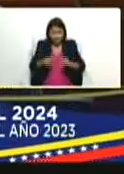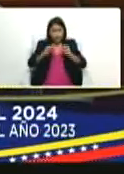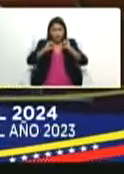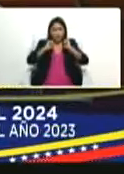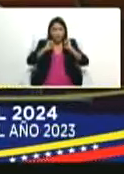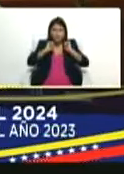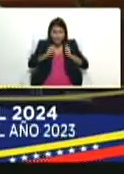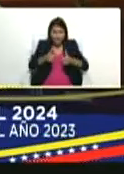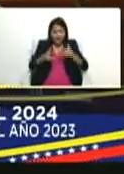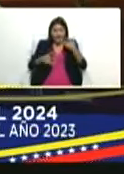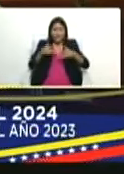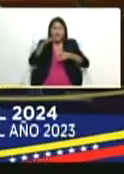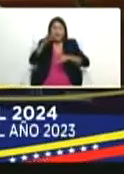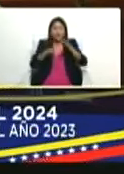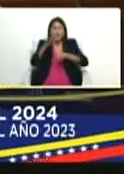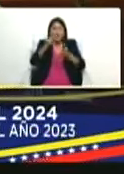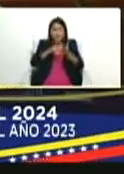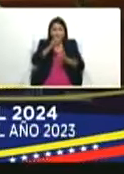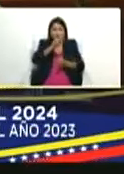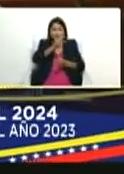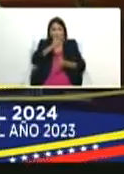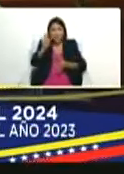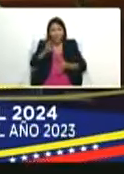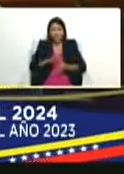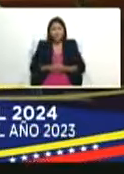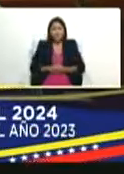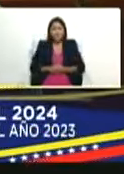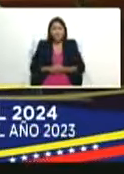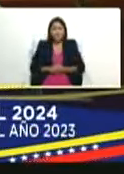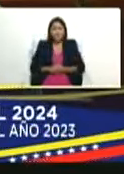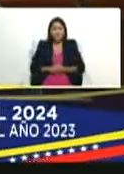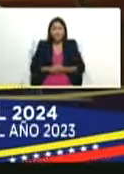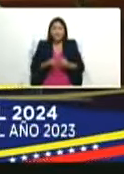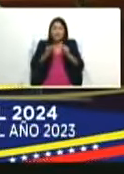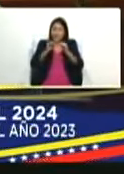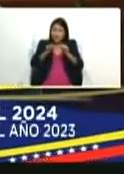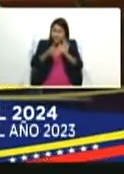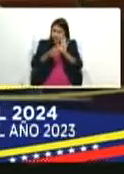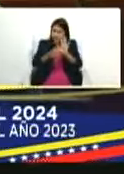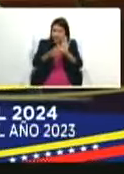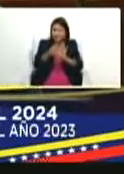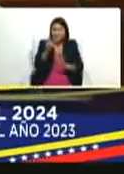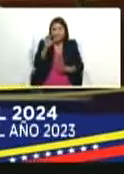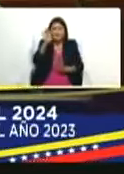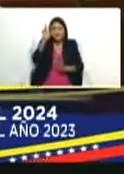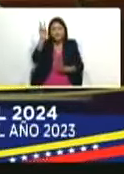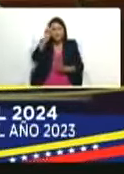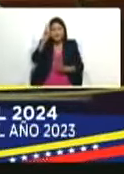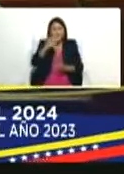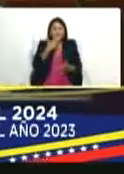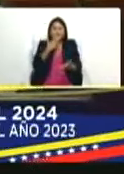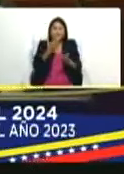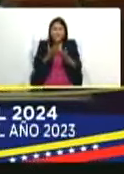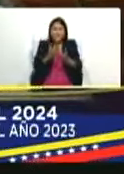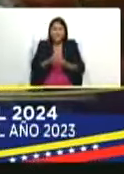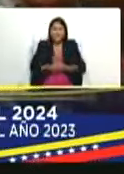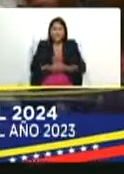de actividades judiciales 2024. Sigamos haciendo patria. Muchísimas gracias.